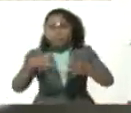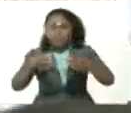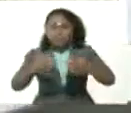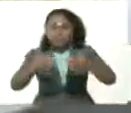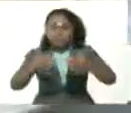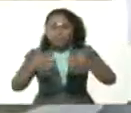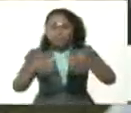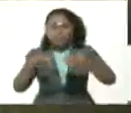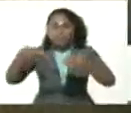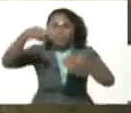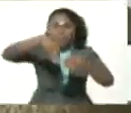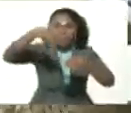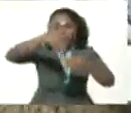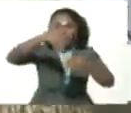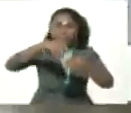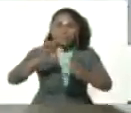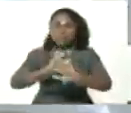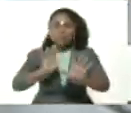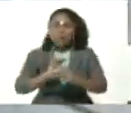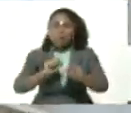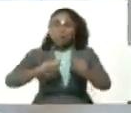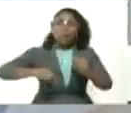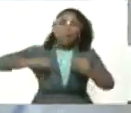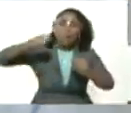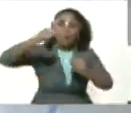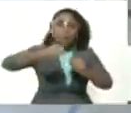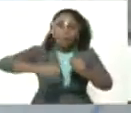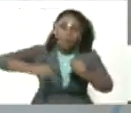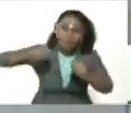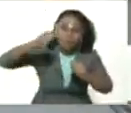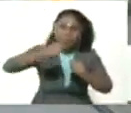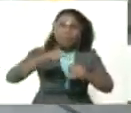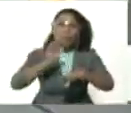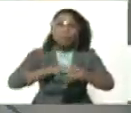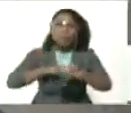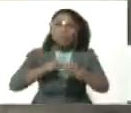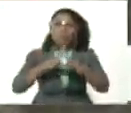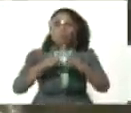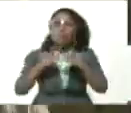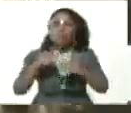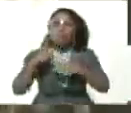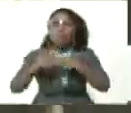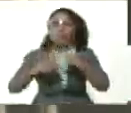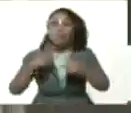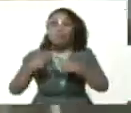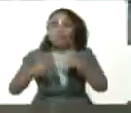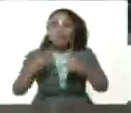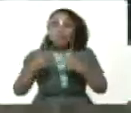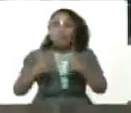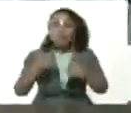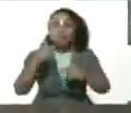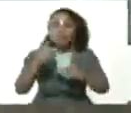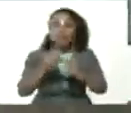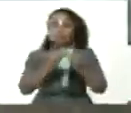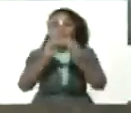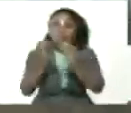¿verdad? Aquí ya viene molido, habiendo pasado todo el proceso de